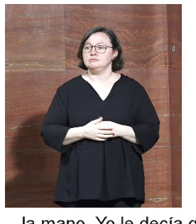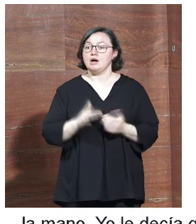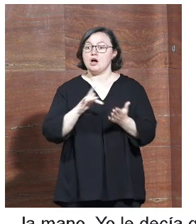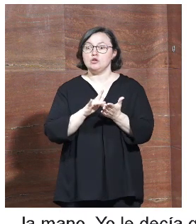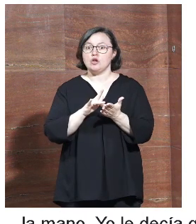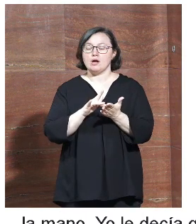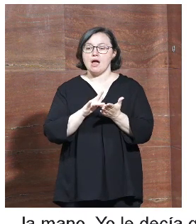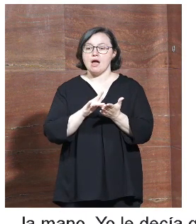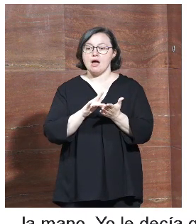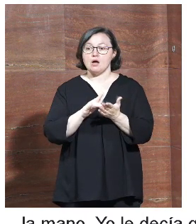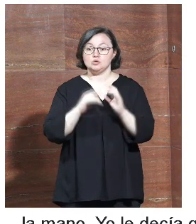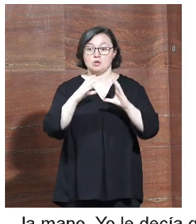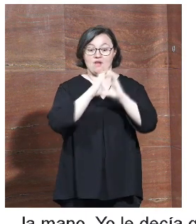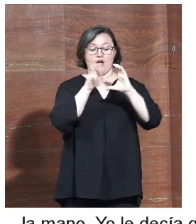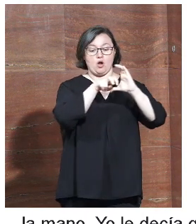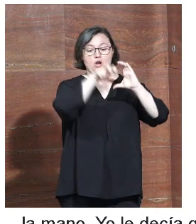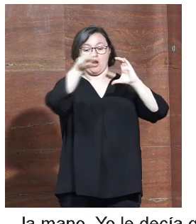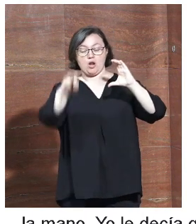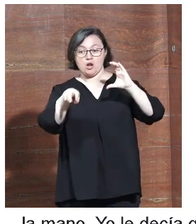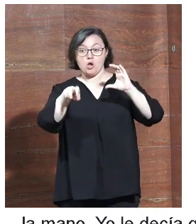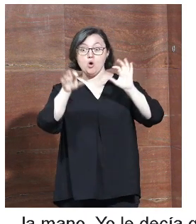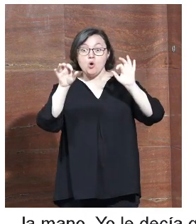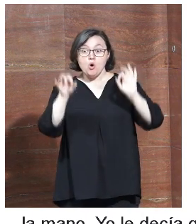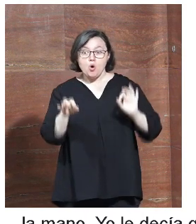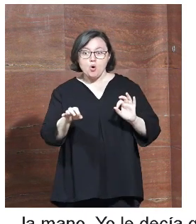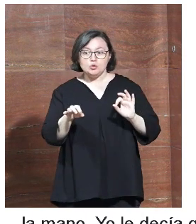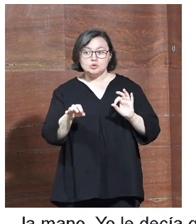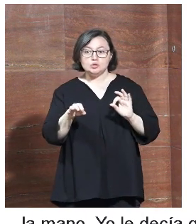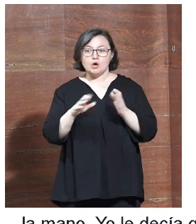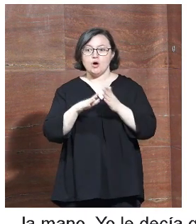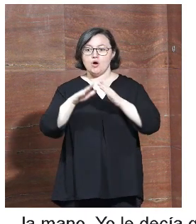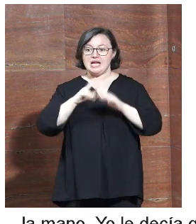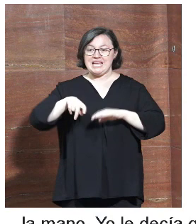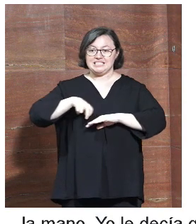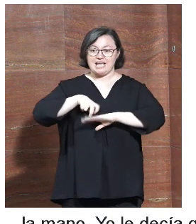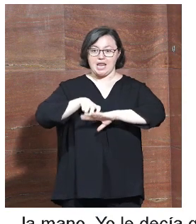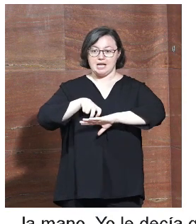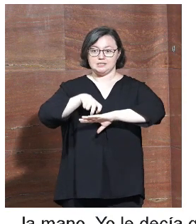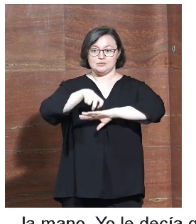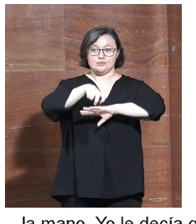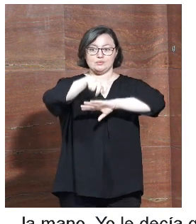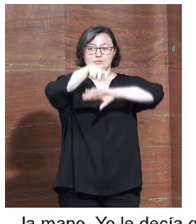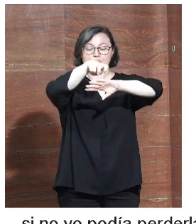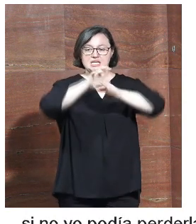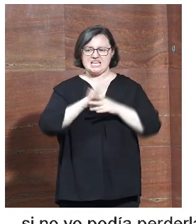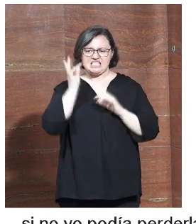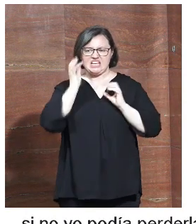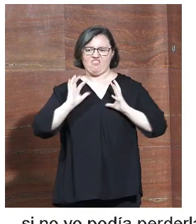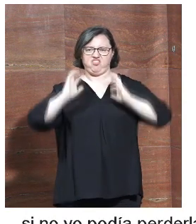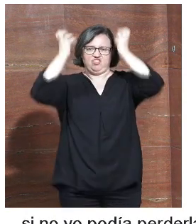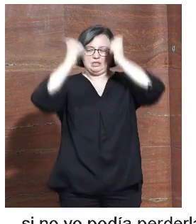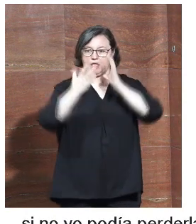Bajamos del vagón y en el momento en el que llegamos a las escaleras mecánicas, ella en su rabieta se